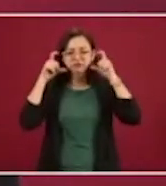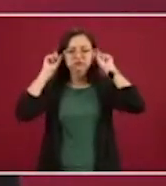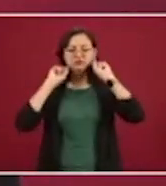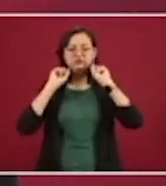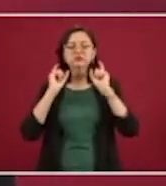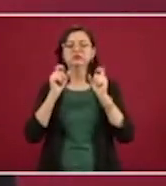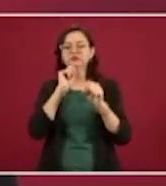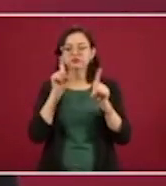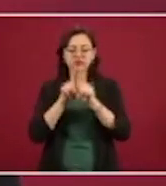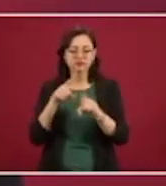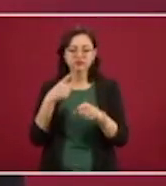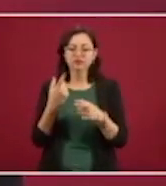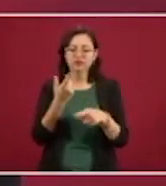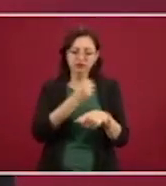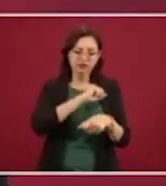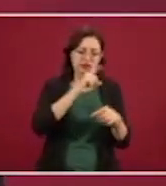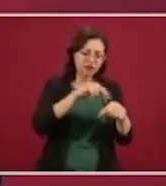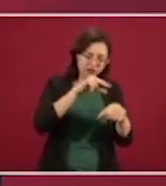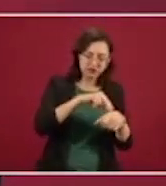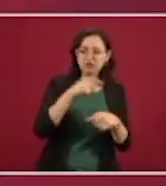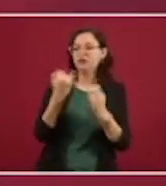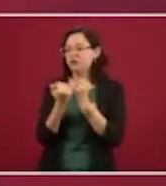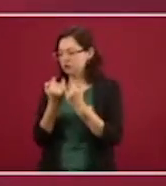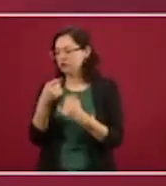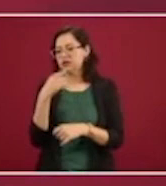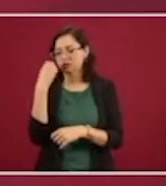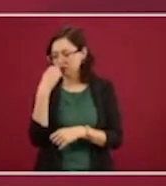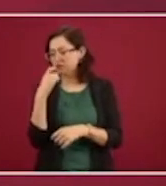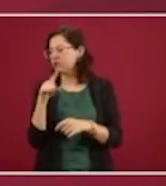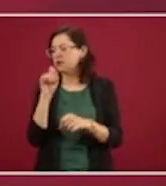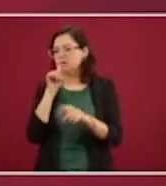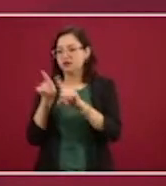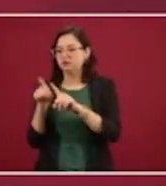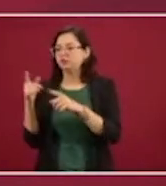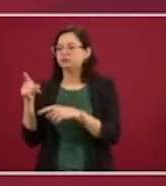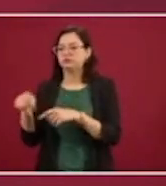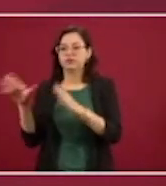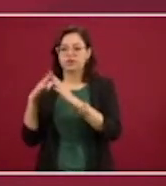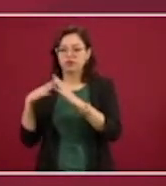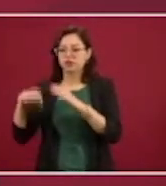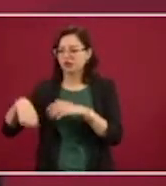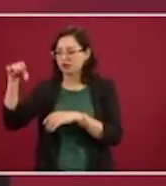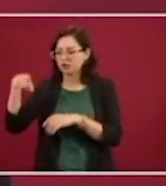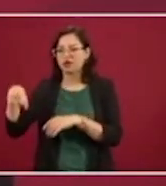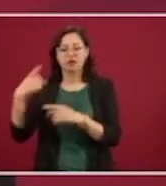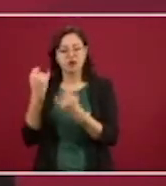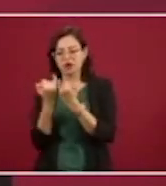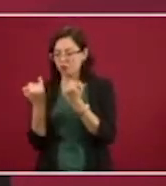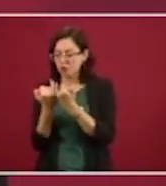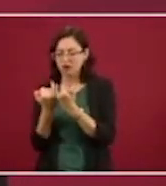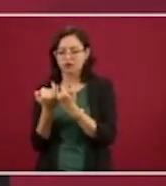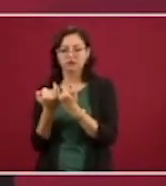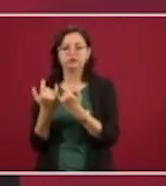aplica para quienes están a cargo de estas guarderías. Lo mismo en casas residenciales para adultos mayores. En las que